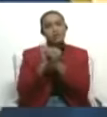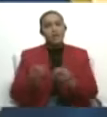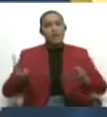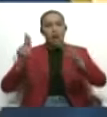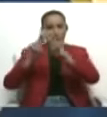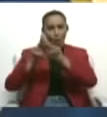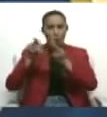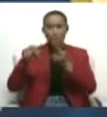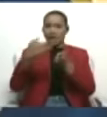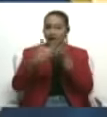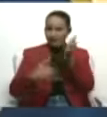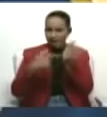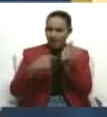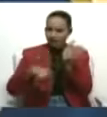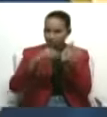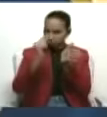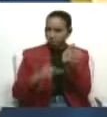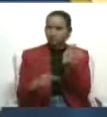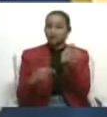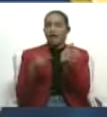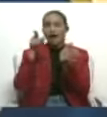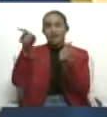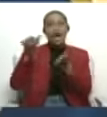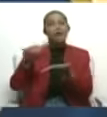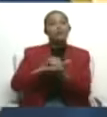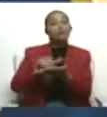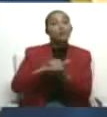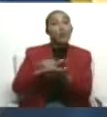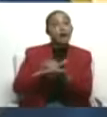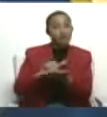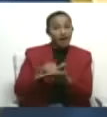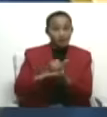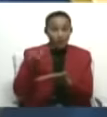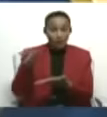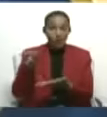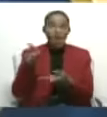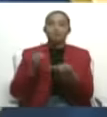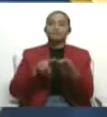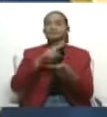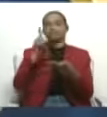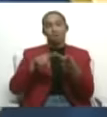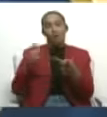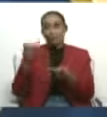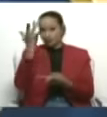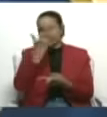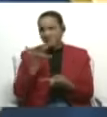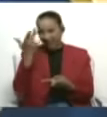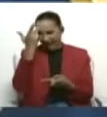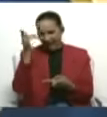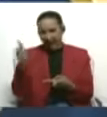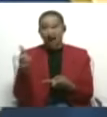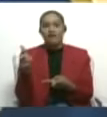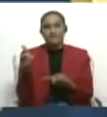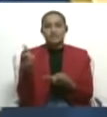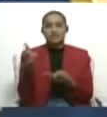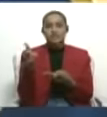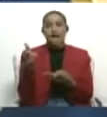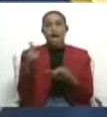en los espacios multilaterales, en Nueva York, en Ginebra, y que lo hemos ampliado a otros